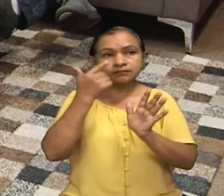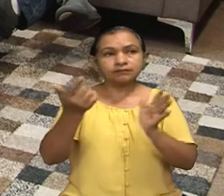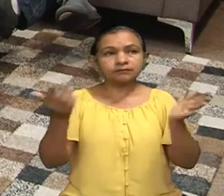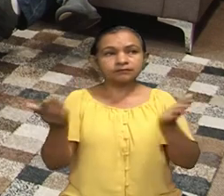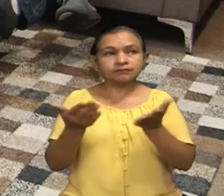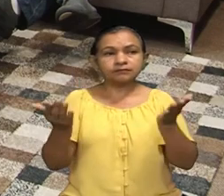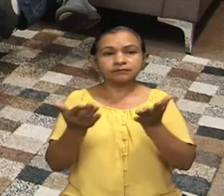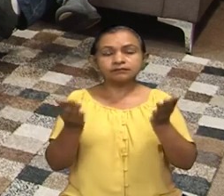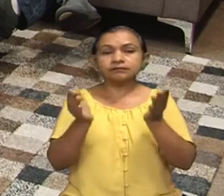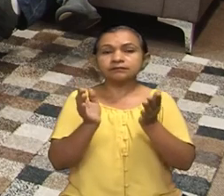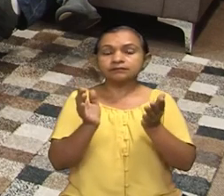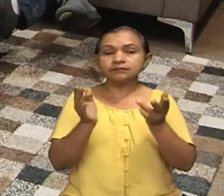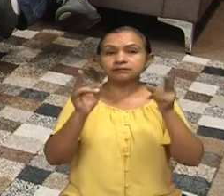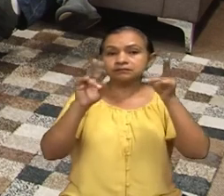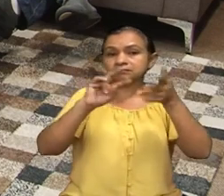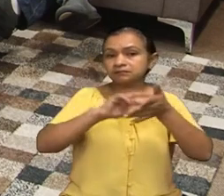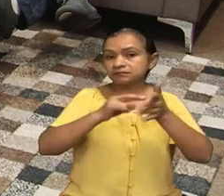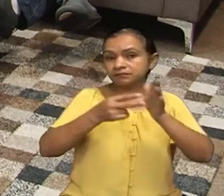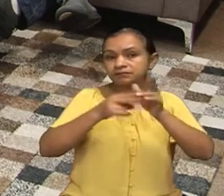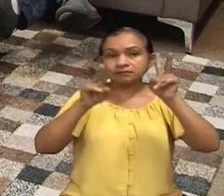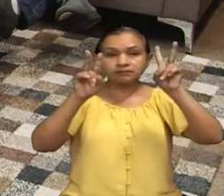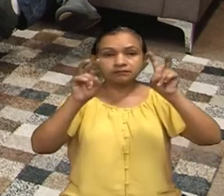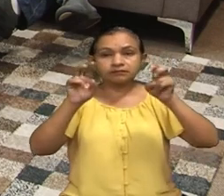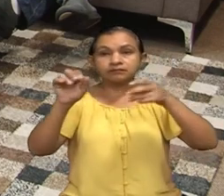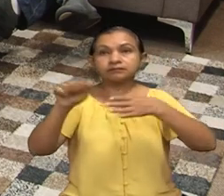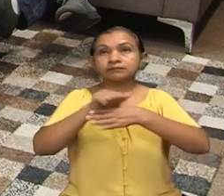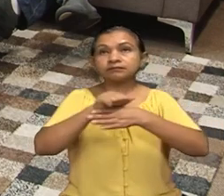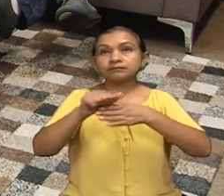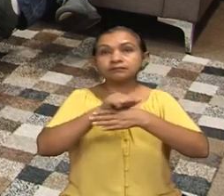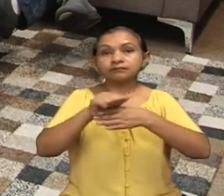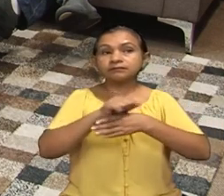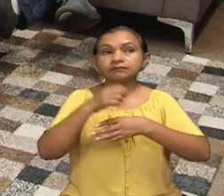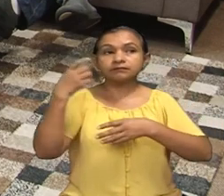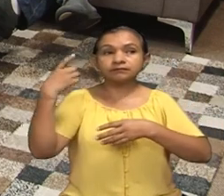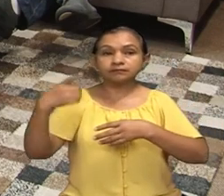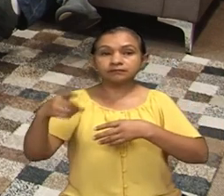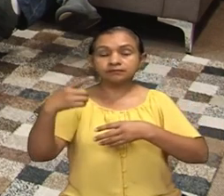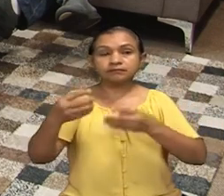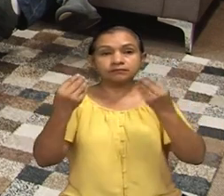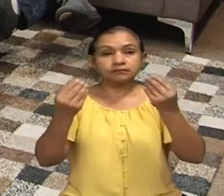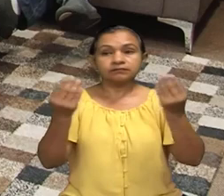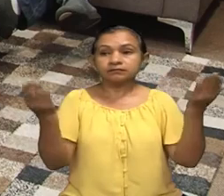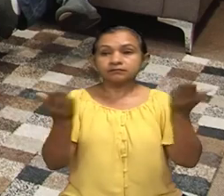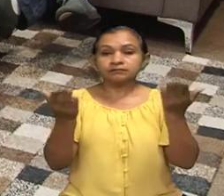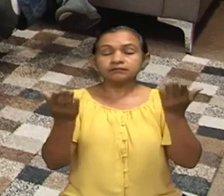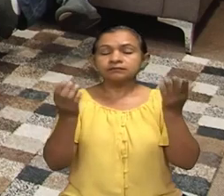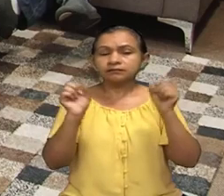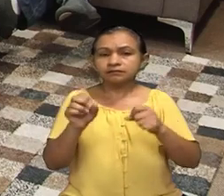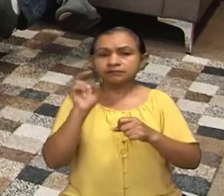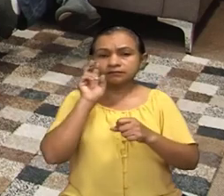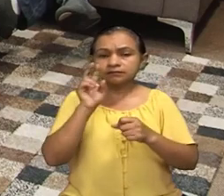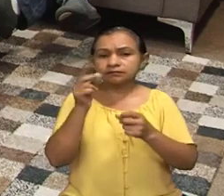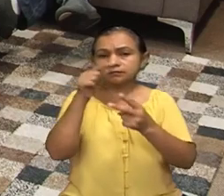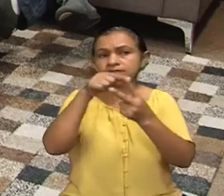una cuestión bastante teórica, pero en la práctica garantiza muchos derechos. ¿Cómo podemos entender ese binomio?